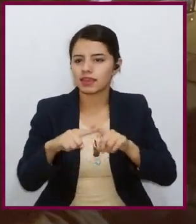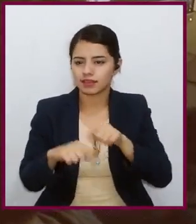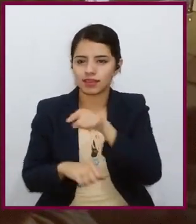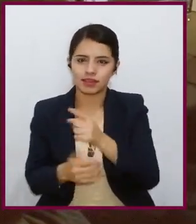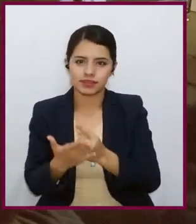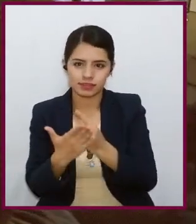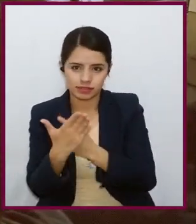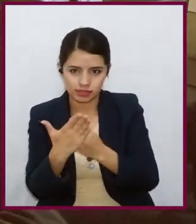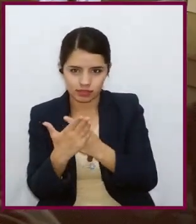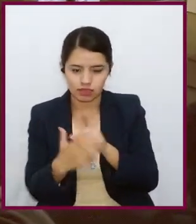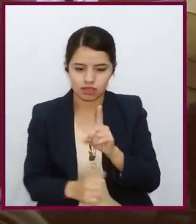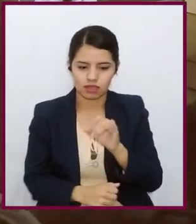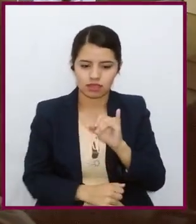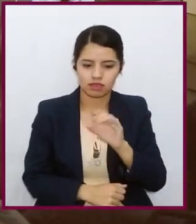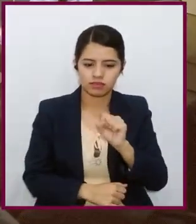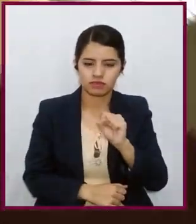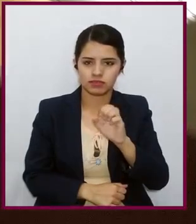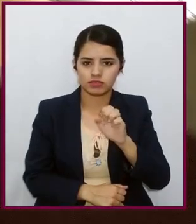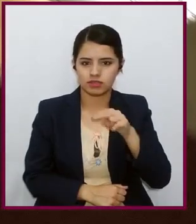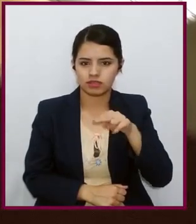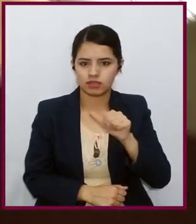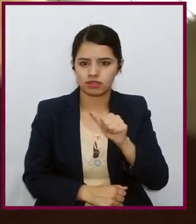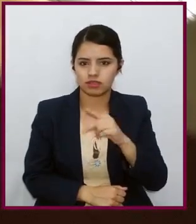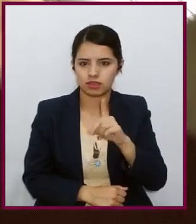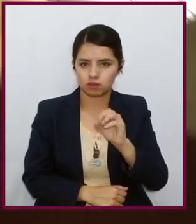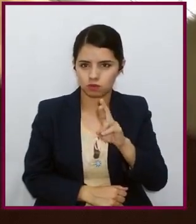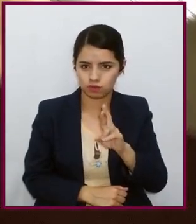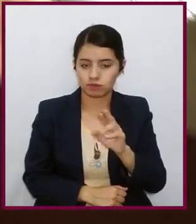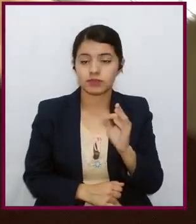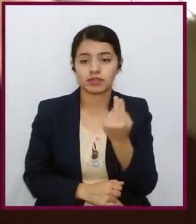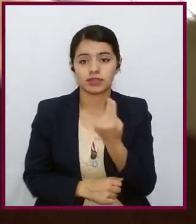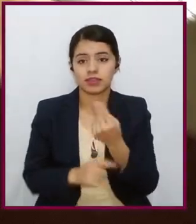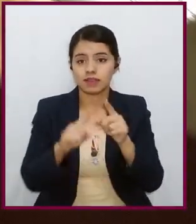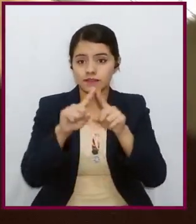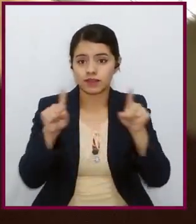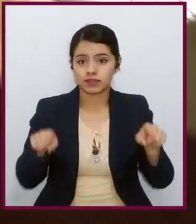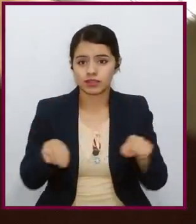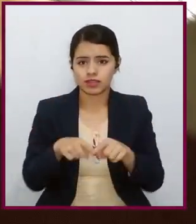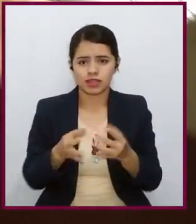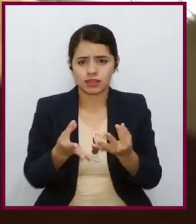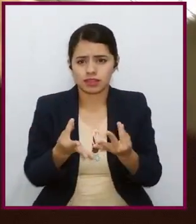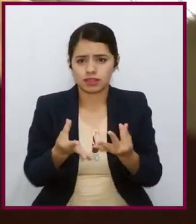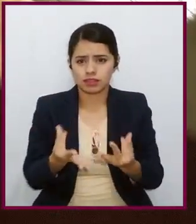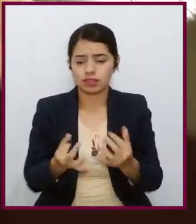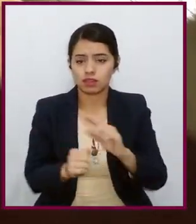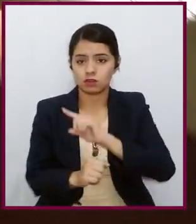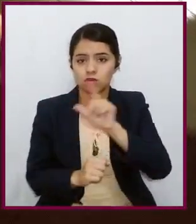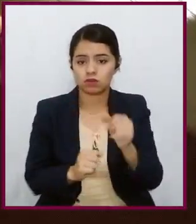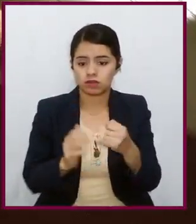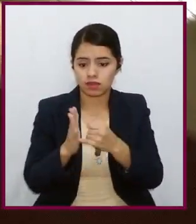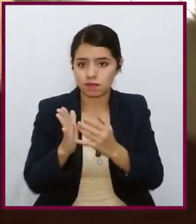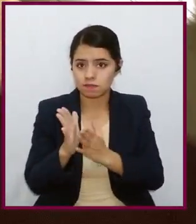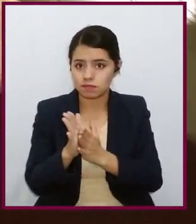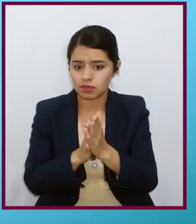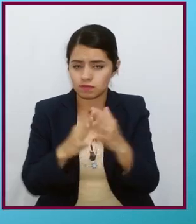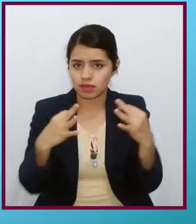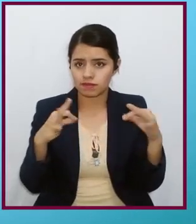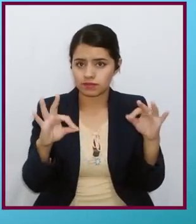visualmente sea atractiva y que sea muy lógica en su desarrollo para que las personas muy rápidamente la puedan